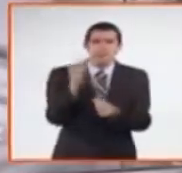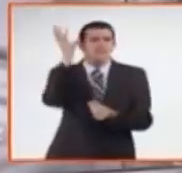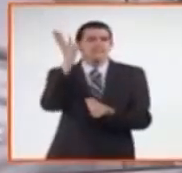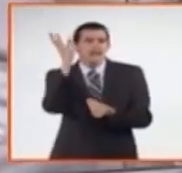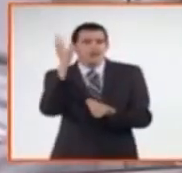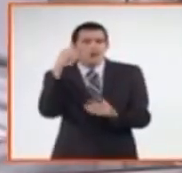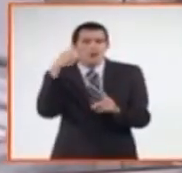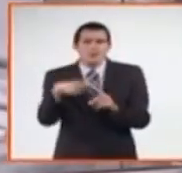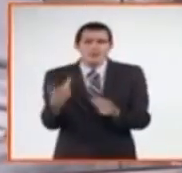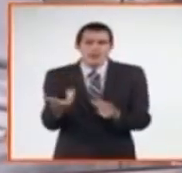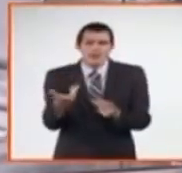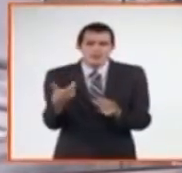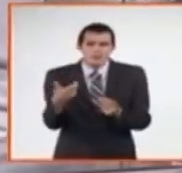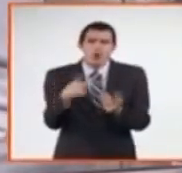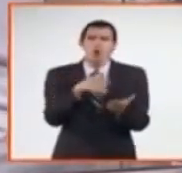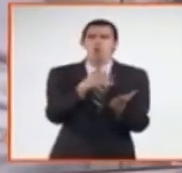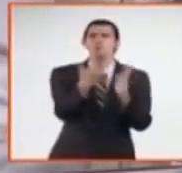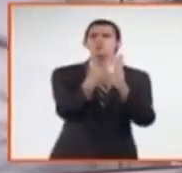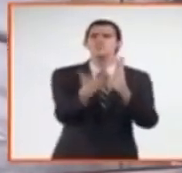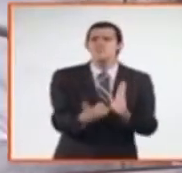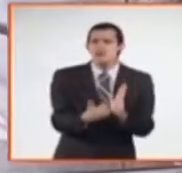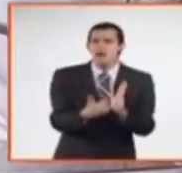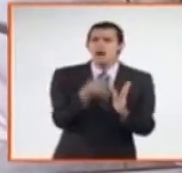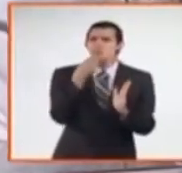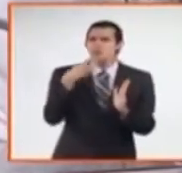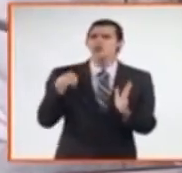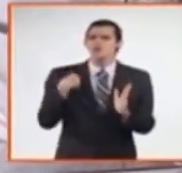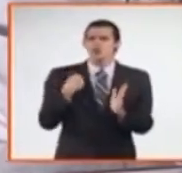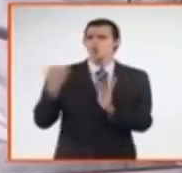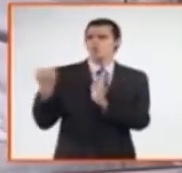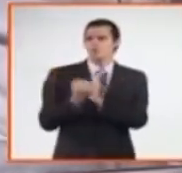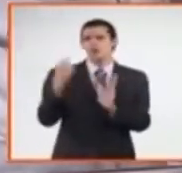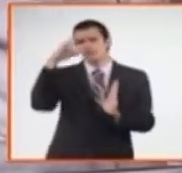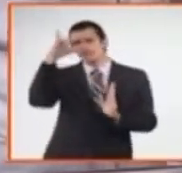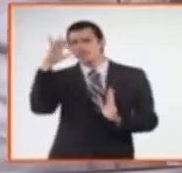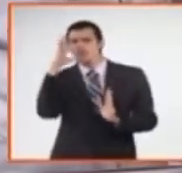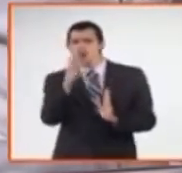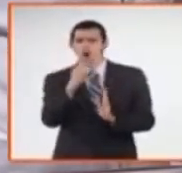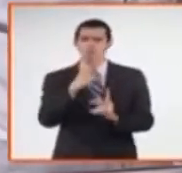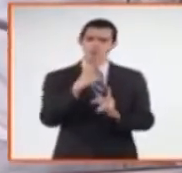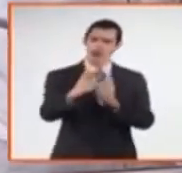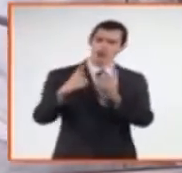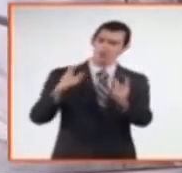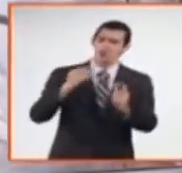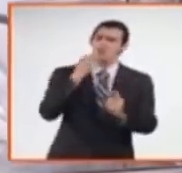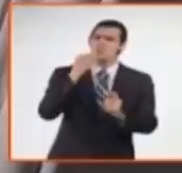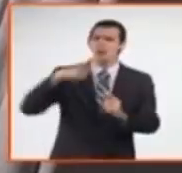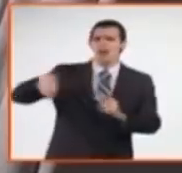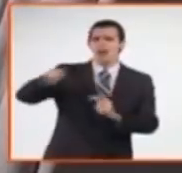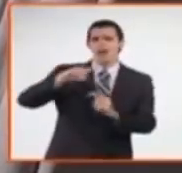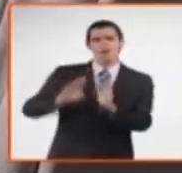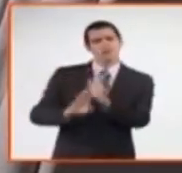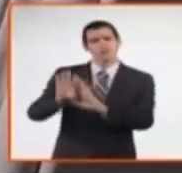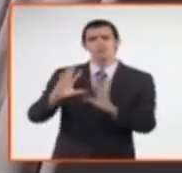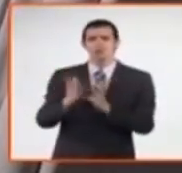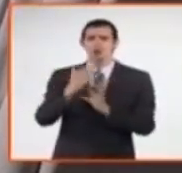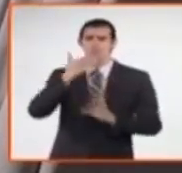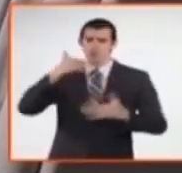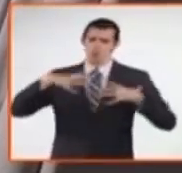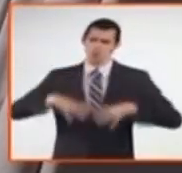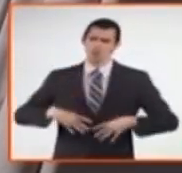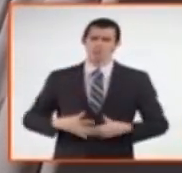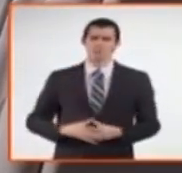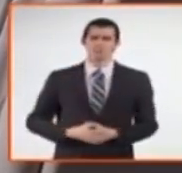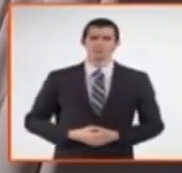a inicios del mes de septiembre o sea que eso combinando con la pregunta de producción que me hacía hembra vacaciones entonces